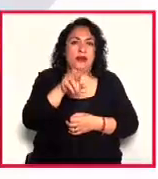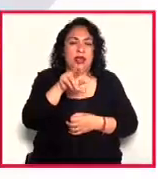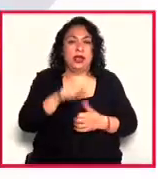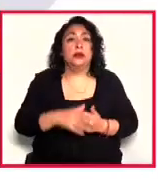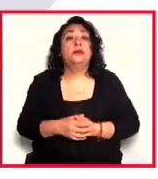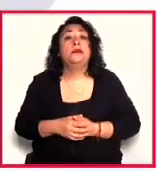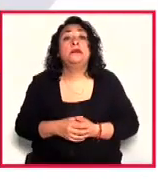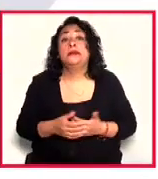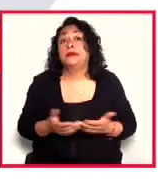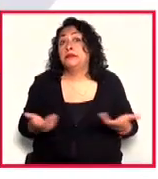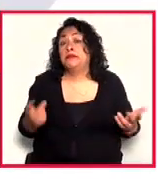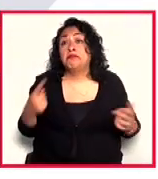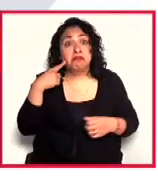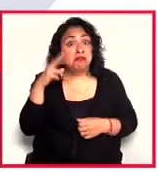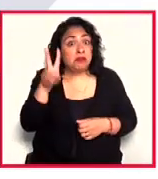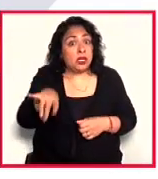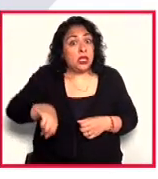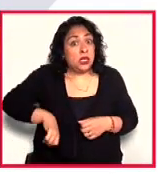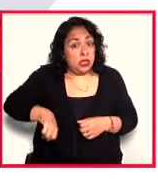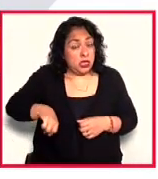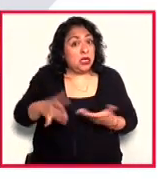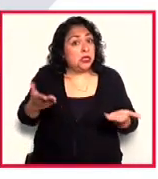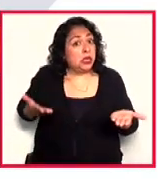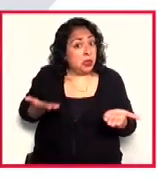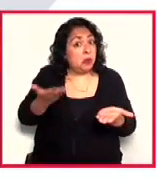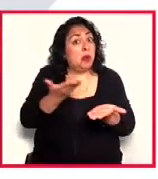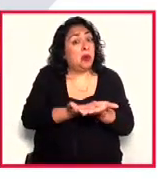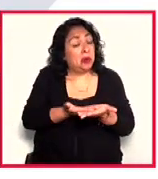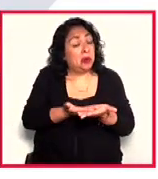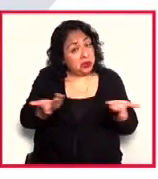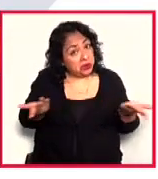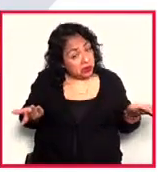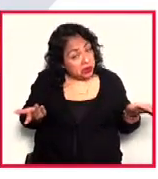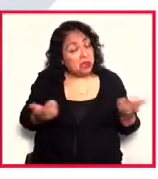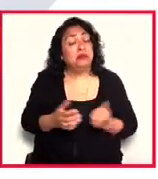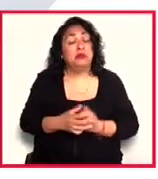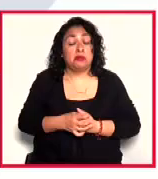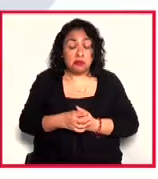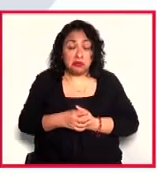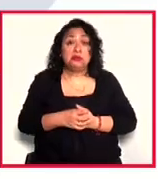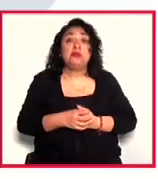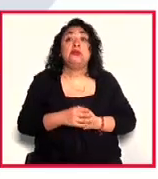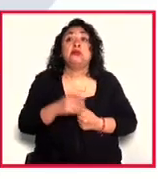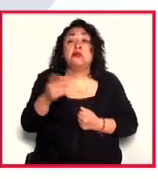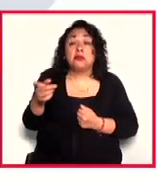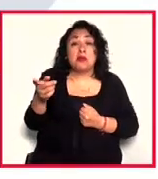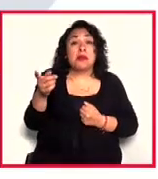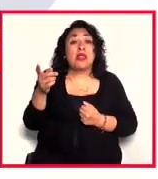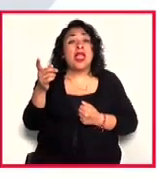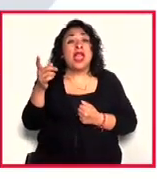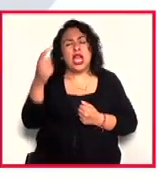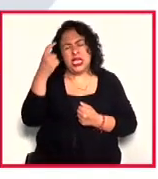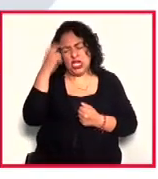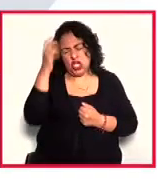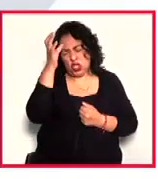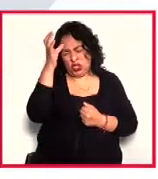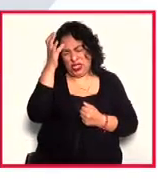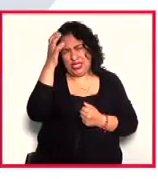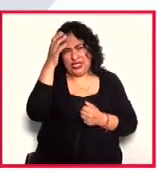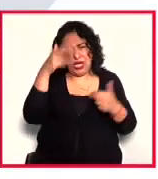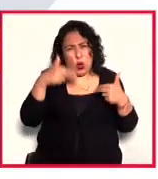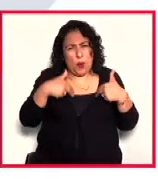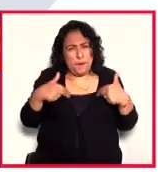Bueno, pues suena muy interesante esta propuesta en la cual el abismo de la conciencia humana es